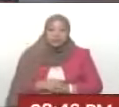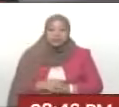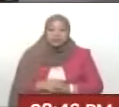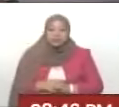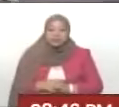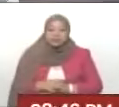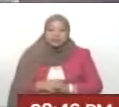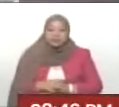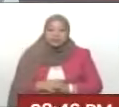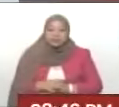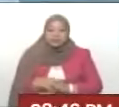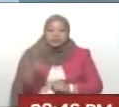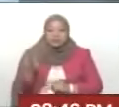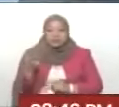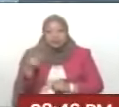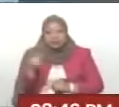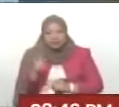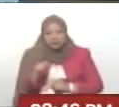Charayave.